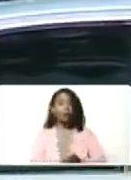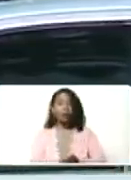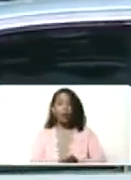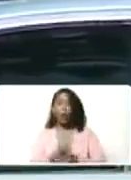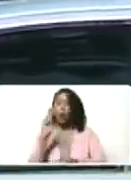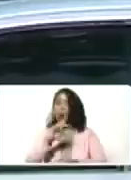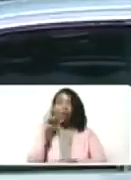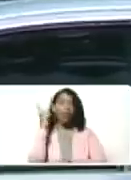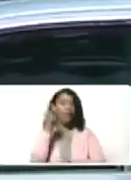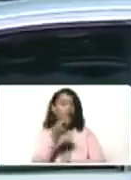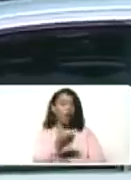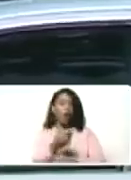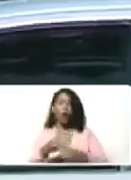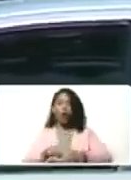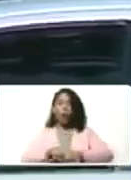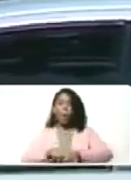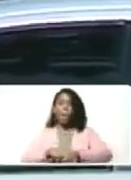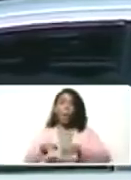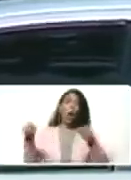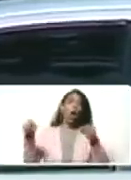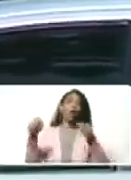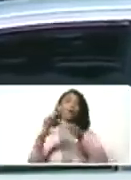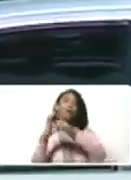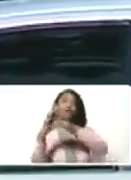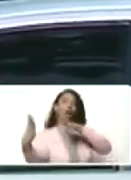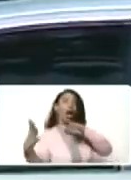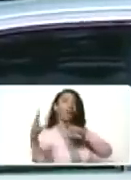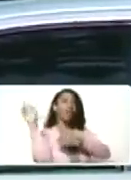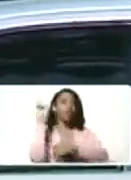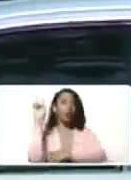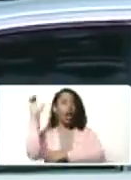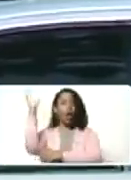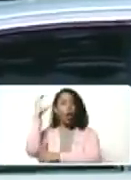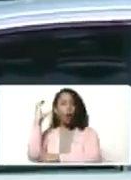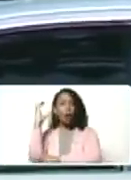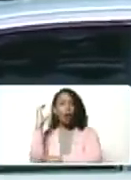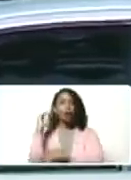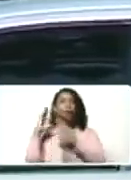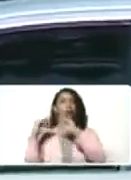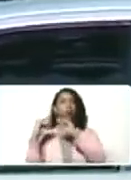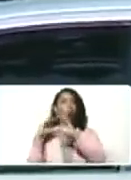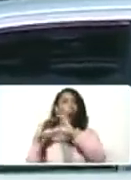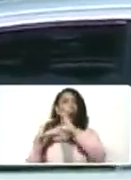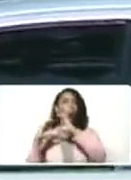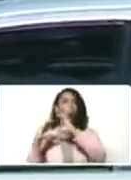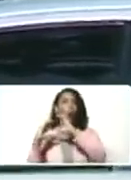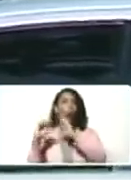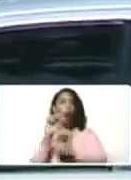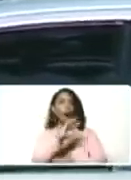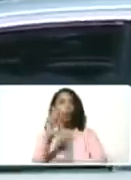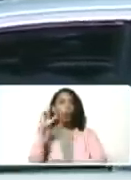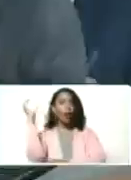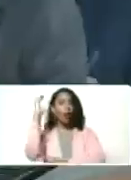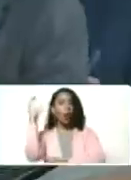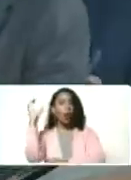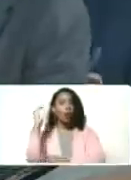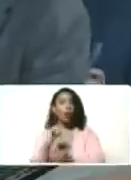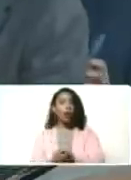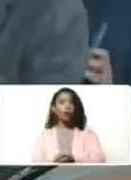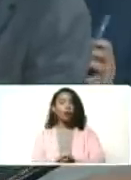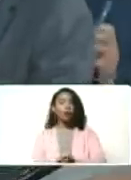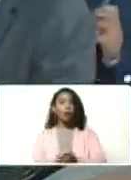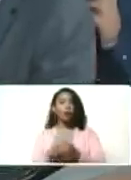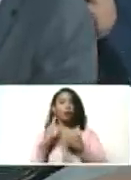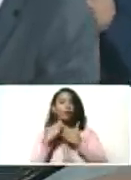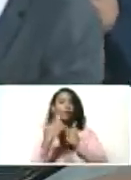debió romperse las relaciones entre Venezuela y Colombia. Conversa ahorita con el canciller de la República de Colombia, del hermano vecino